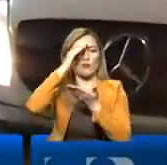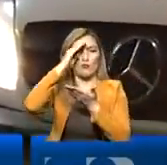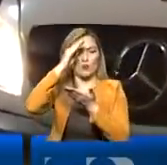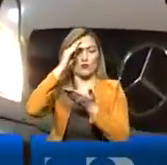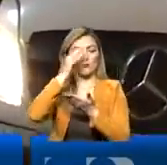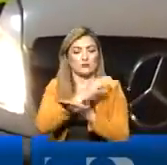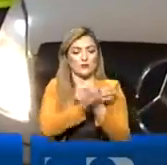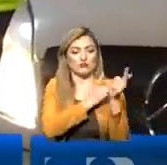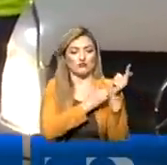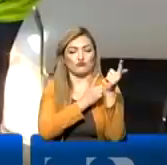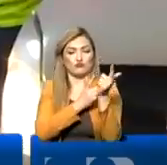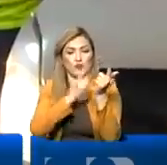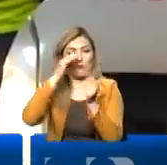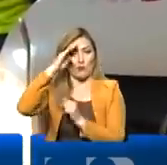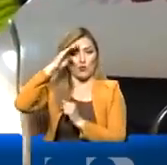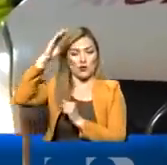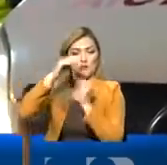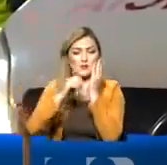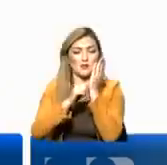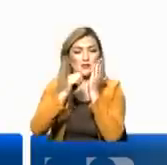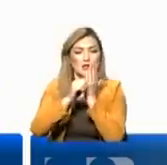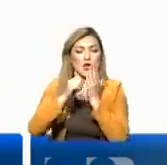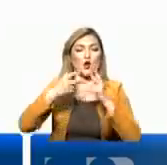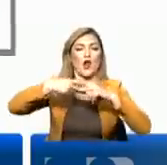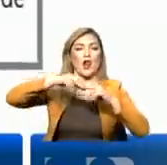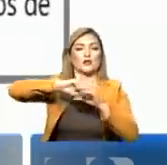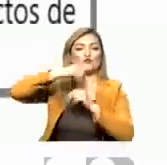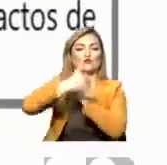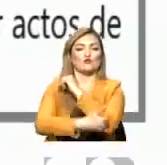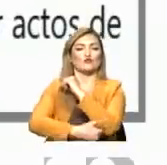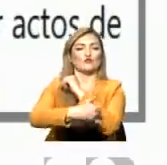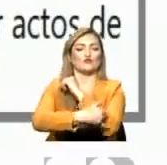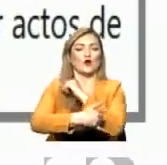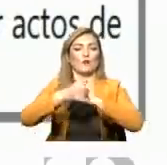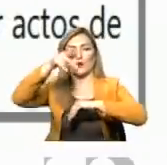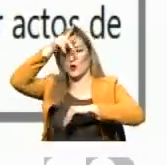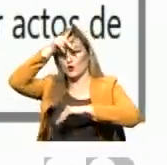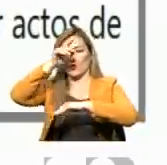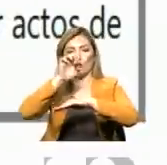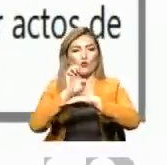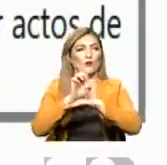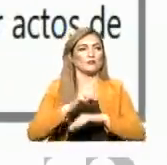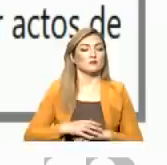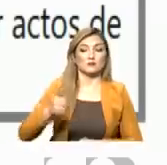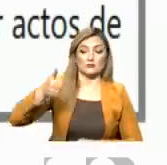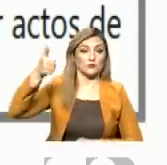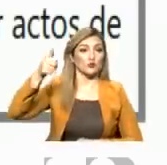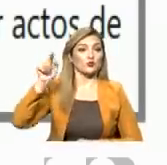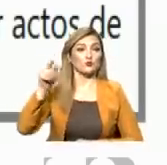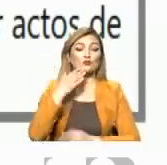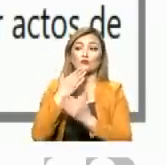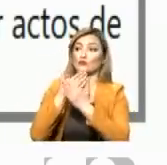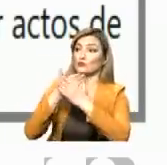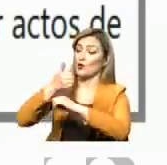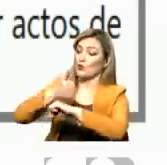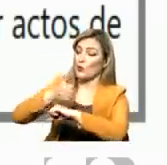y Ministerio de Relaciones Exteriores de Perú y Ecuador. El comandante general Patricio Carrillo agradeció en su cuenta de Twitter la colaboración de